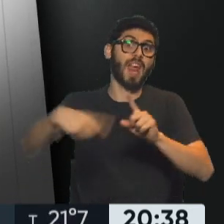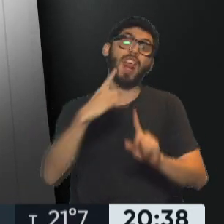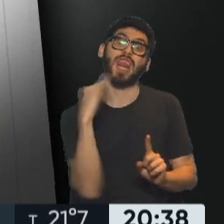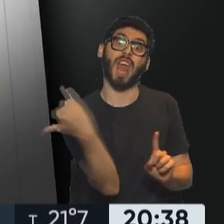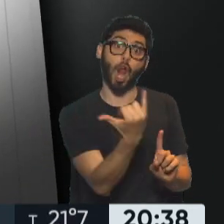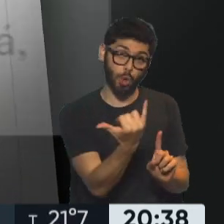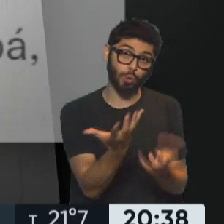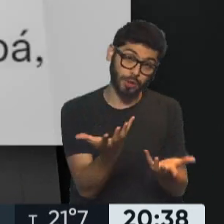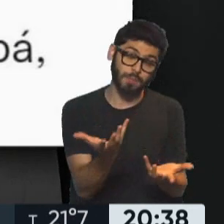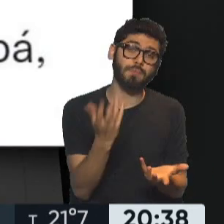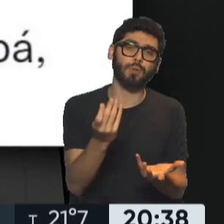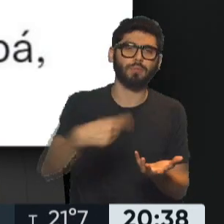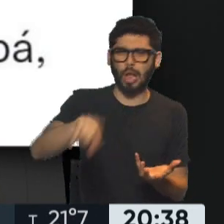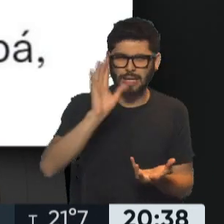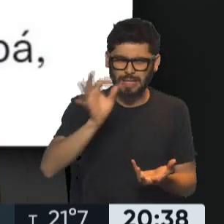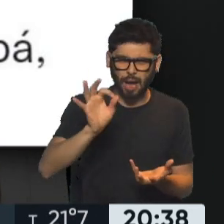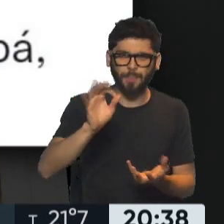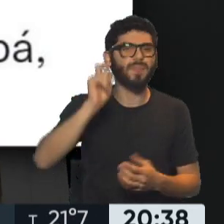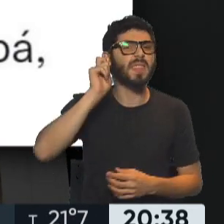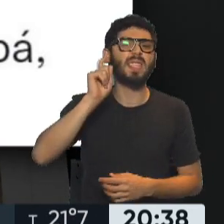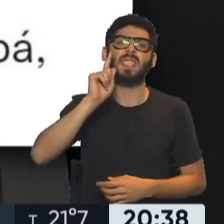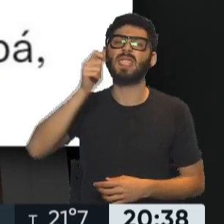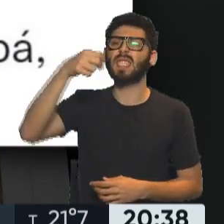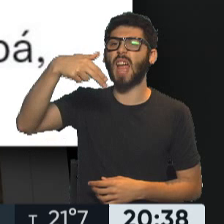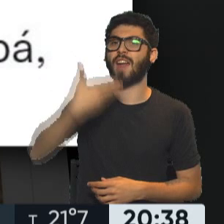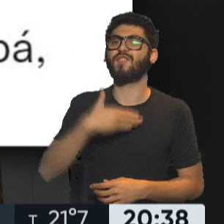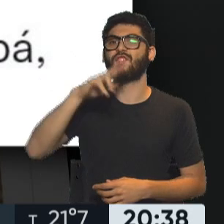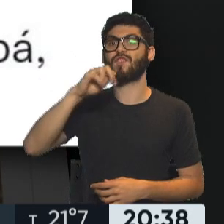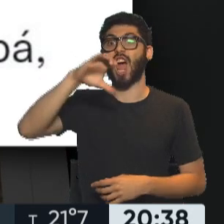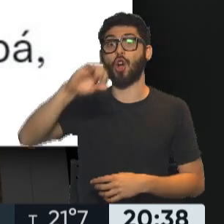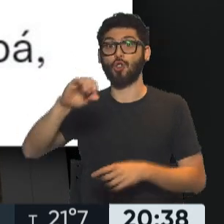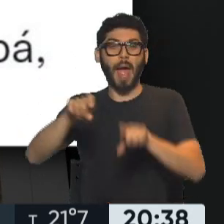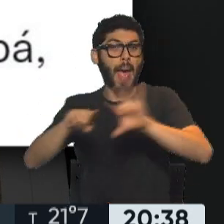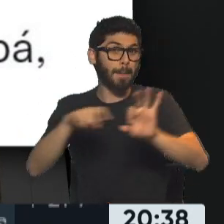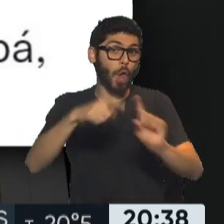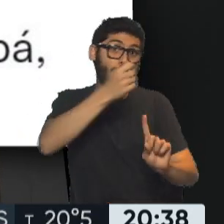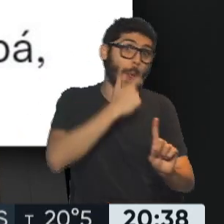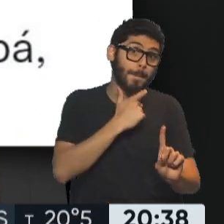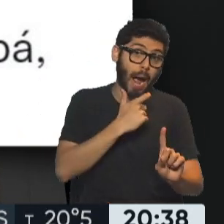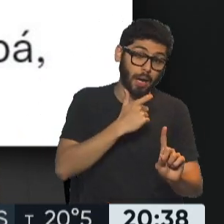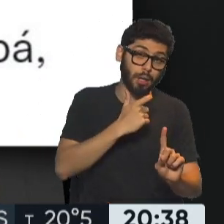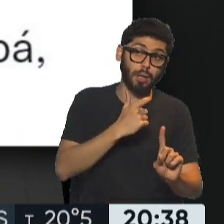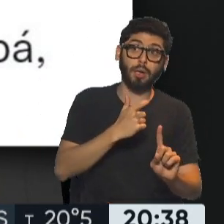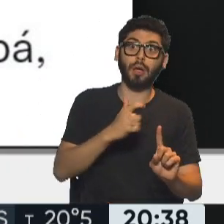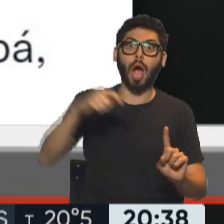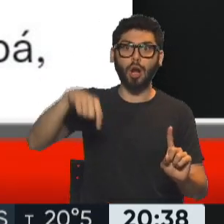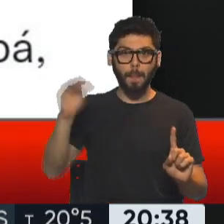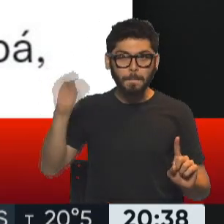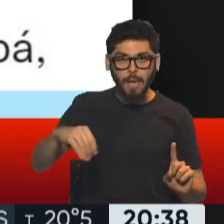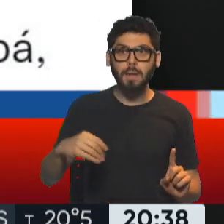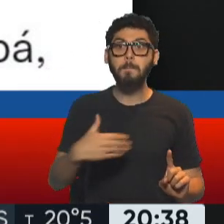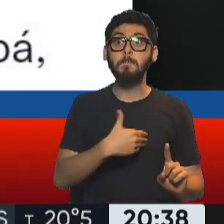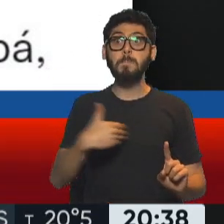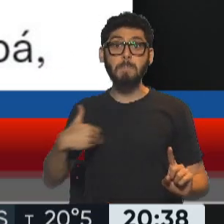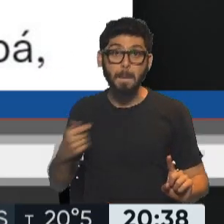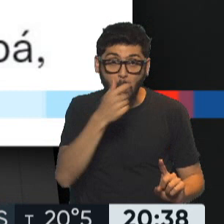Todos sabemos del blanqueo de Gianfranco, del hermano de Mauricio Macri. Lo que no sabíamos era del blanqueo de la mamá de Mauricio Macri.